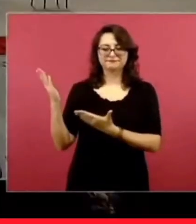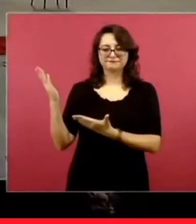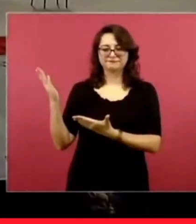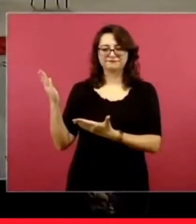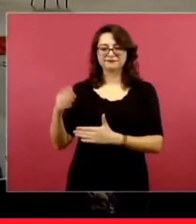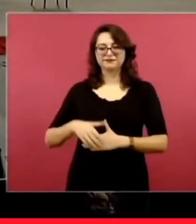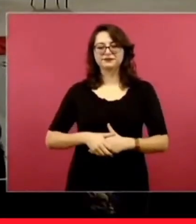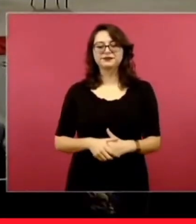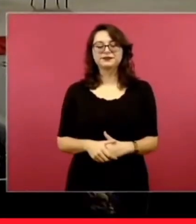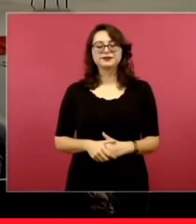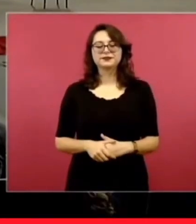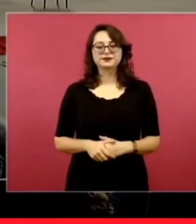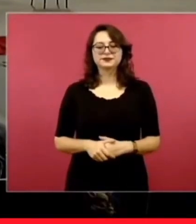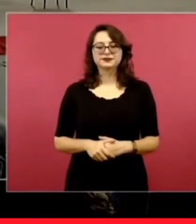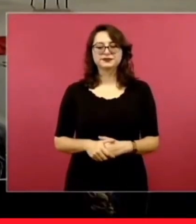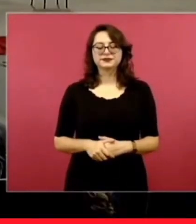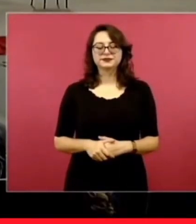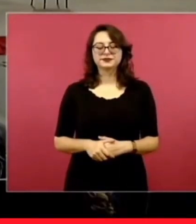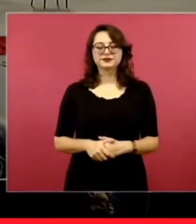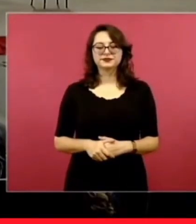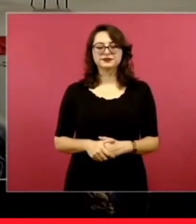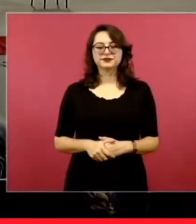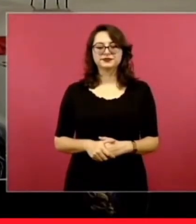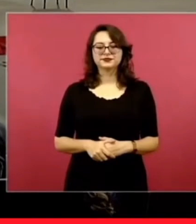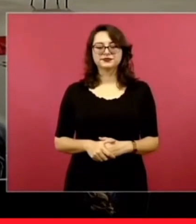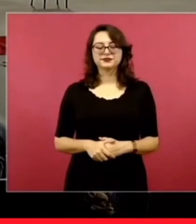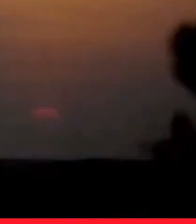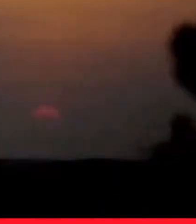nuevo. Adelante.